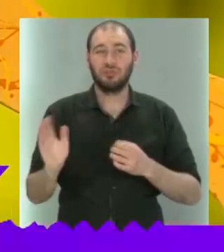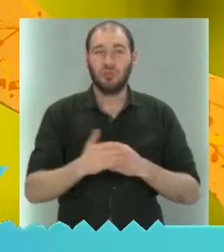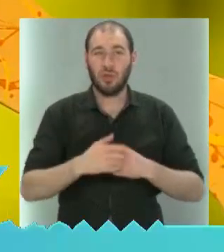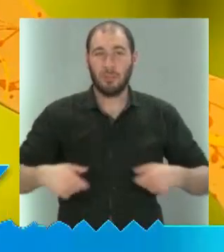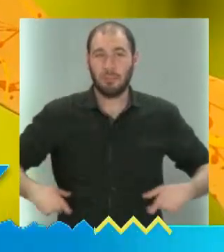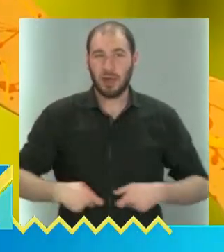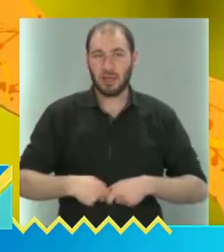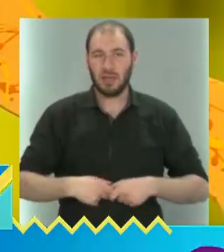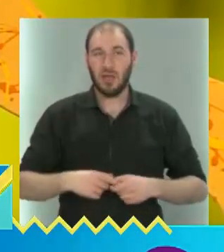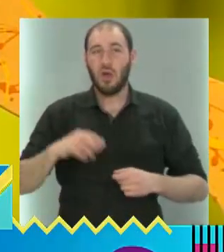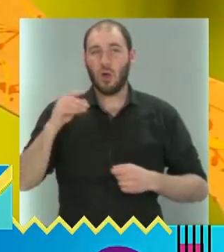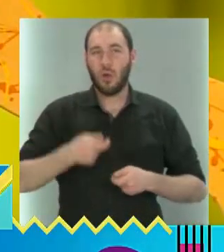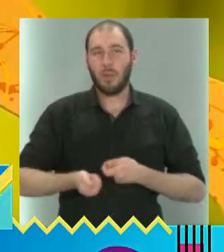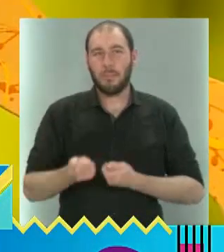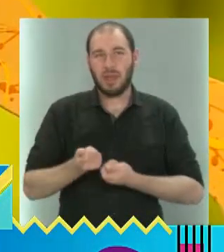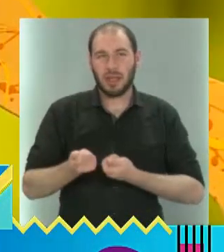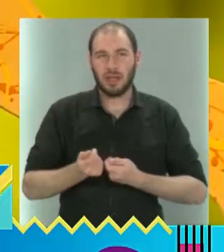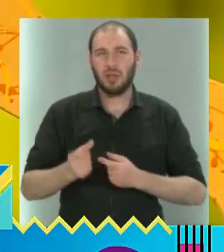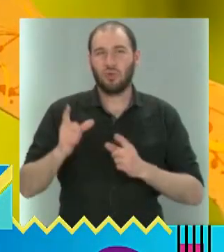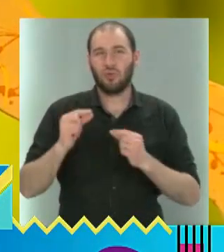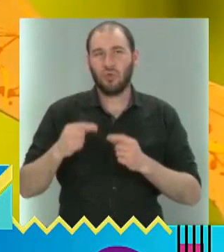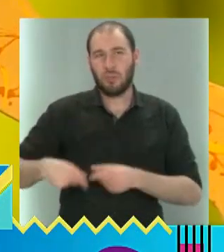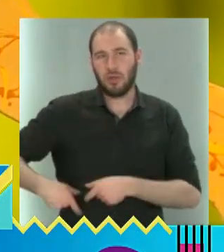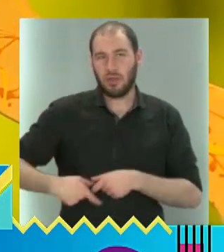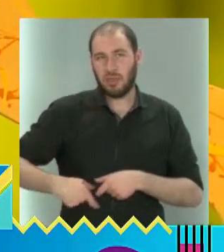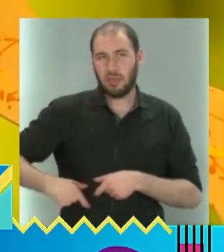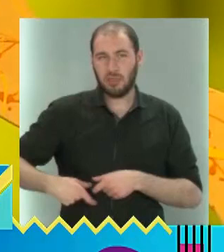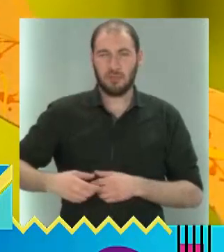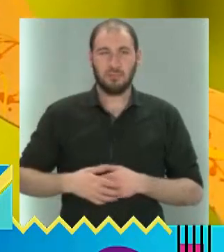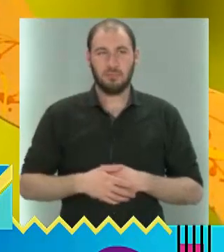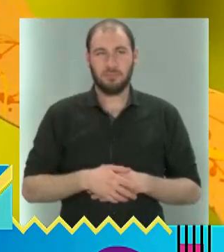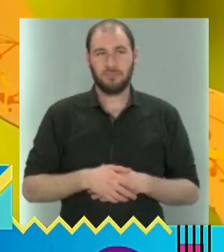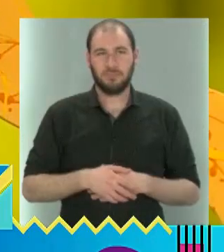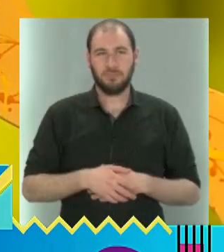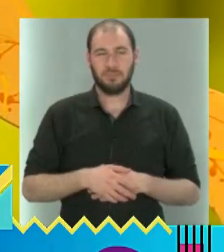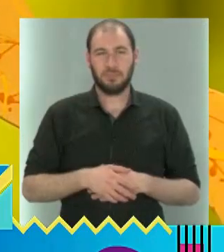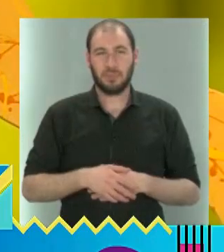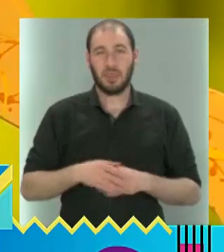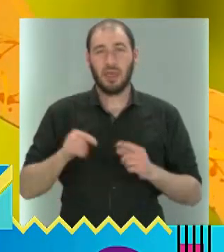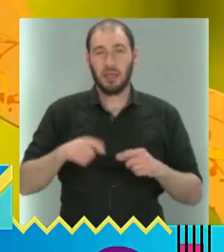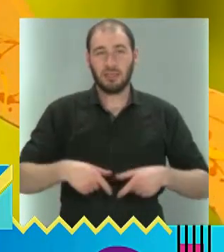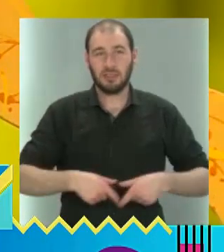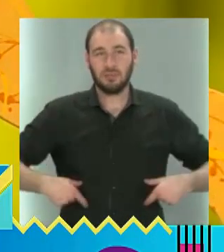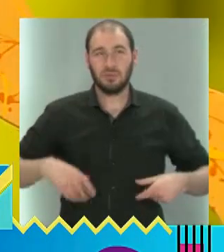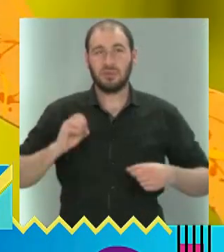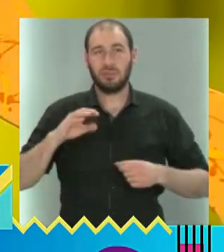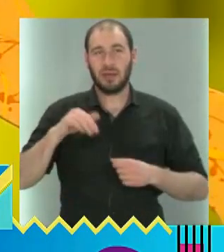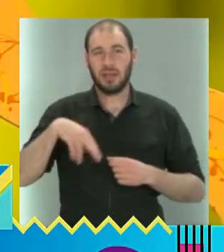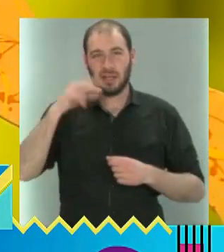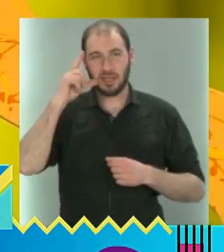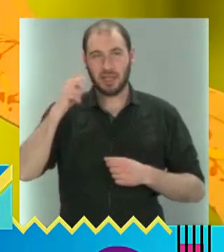marca. Solo se maneja por el número de dan que tiene en el mundo. Y este cinturón se llama